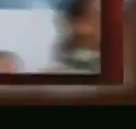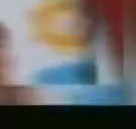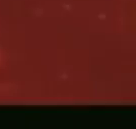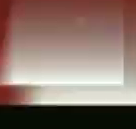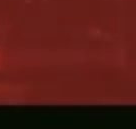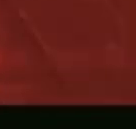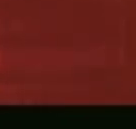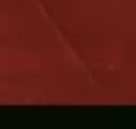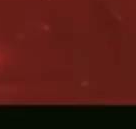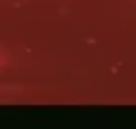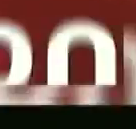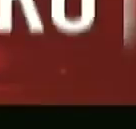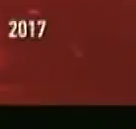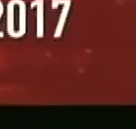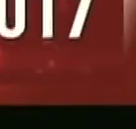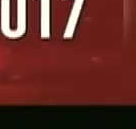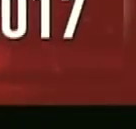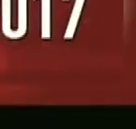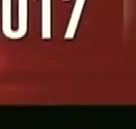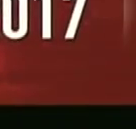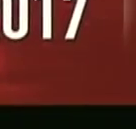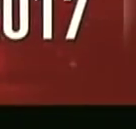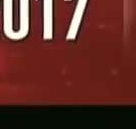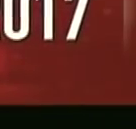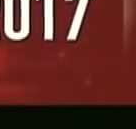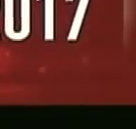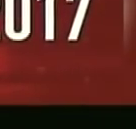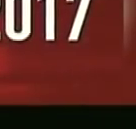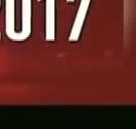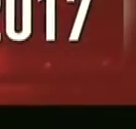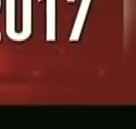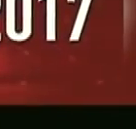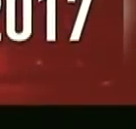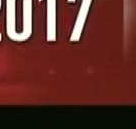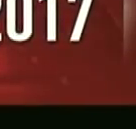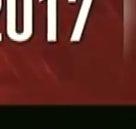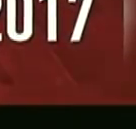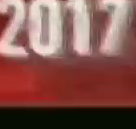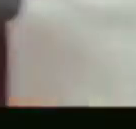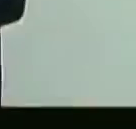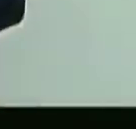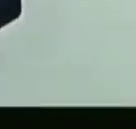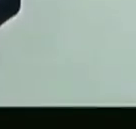Victorias del presidente Nicolás Maduro en 2017.